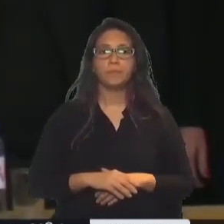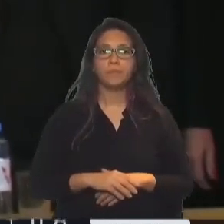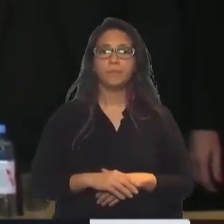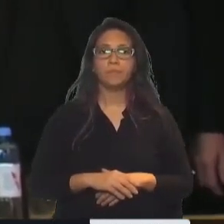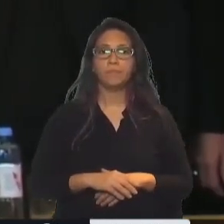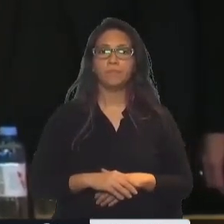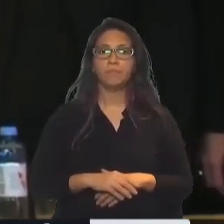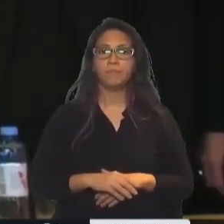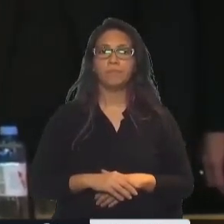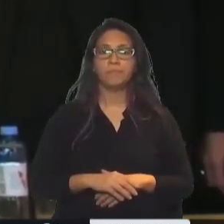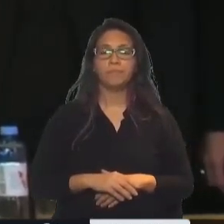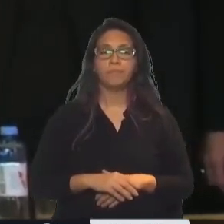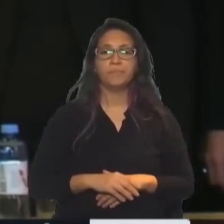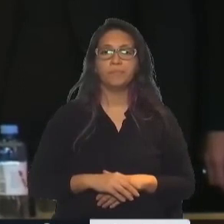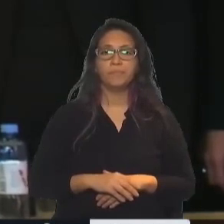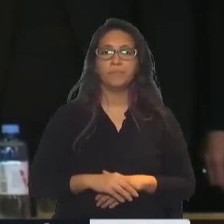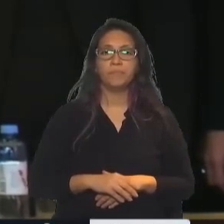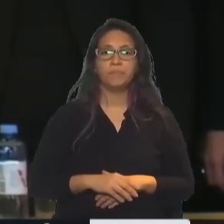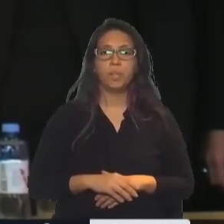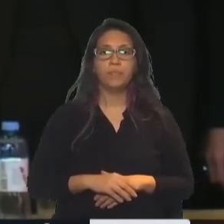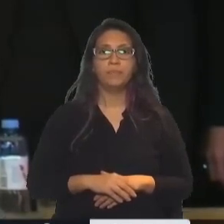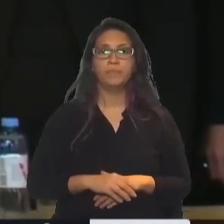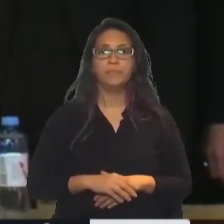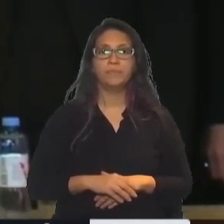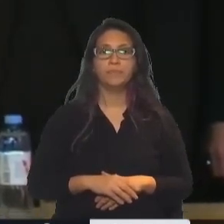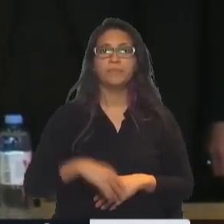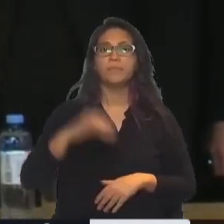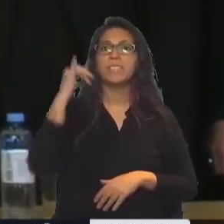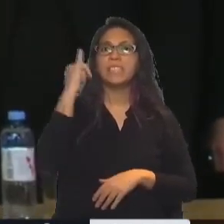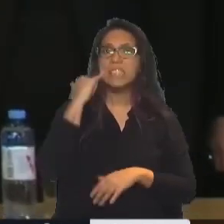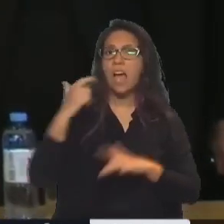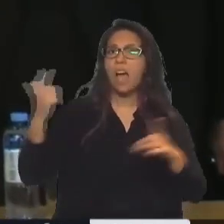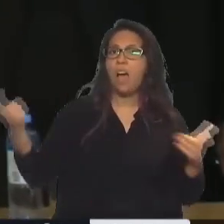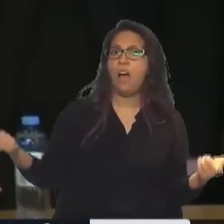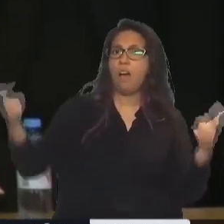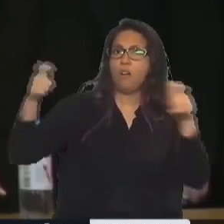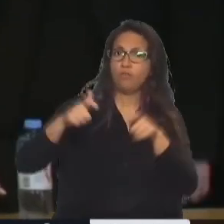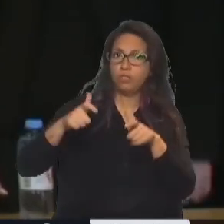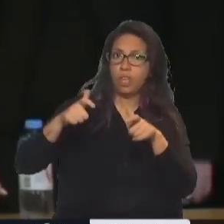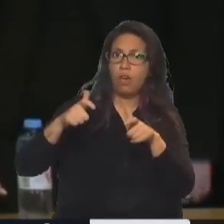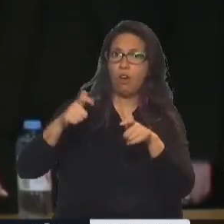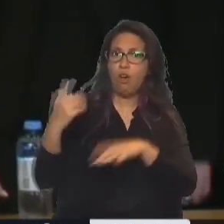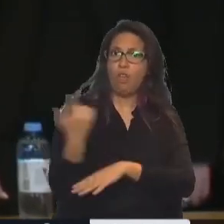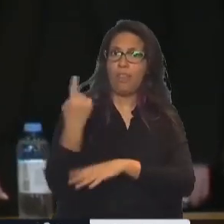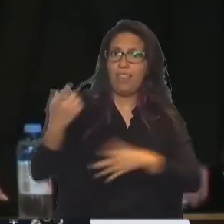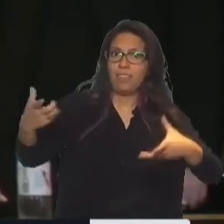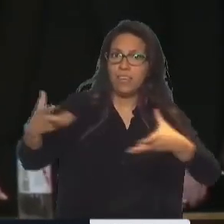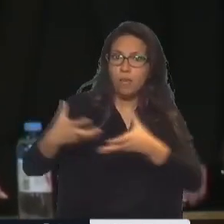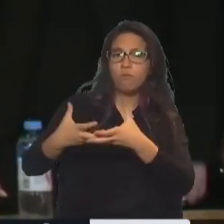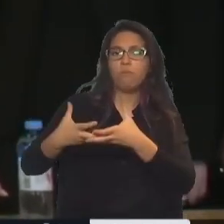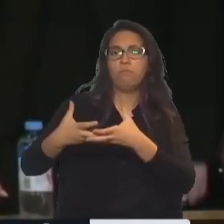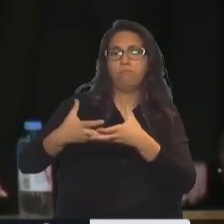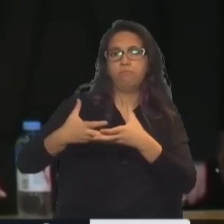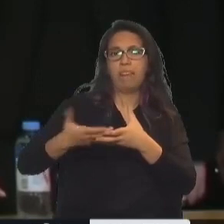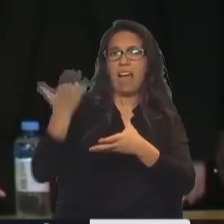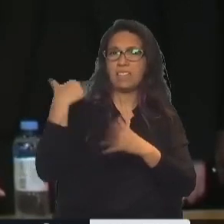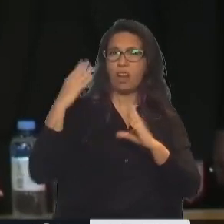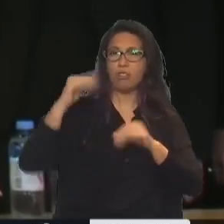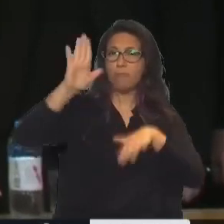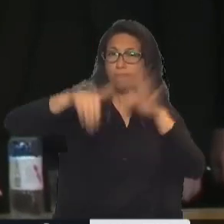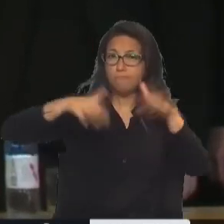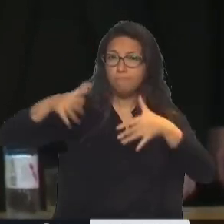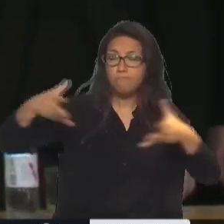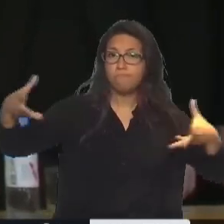cumplida la reunión de Consejo Directivo, que fue convocada anoche en